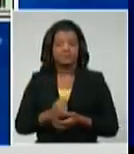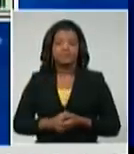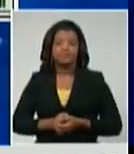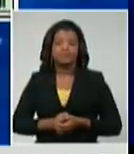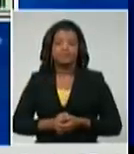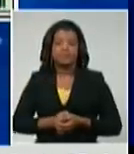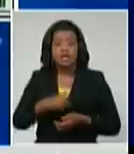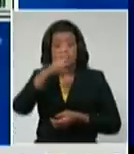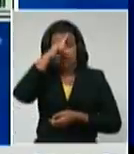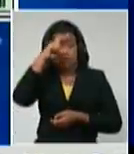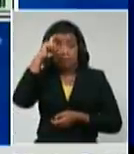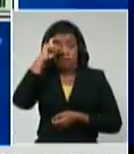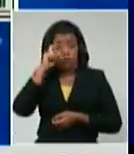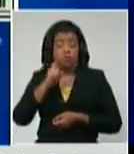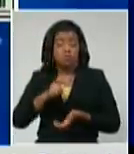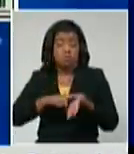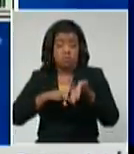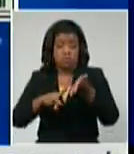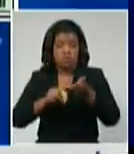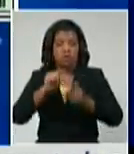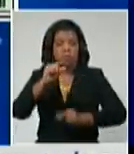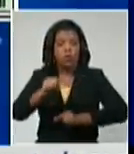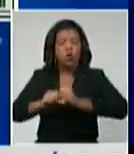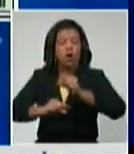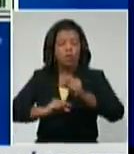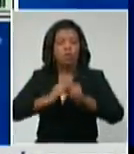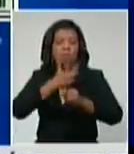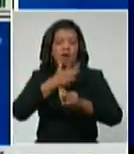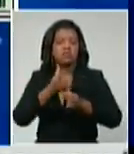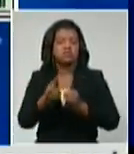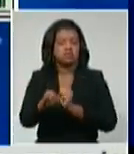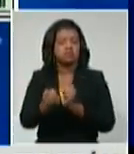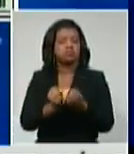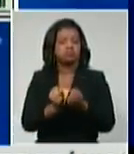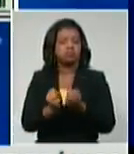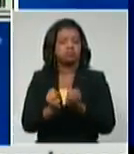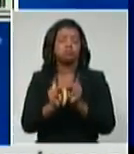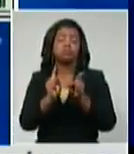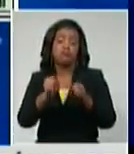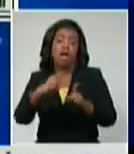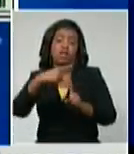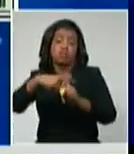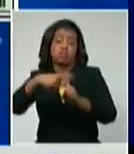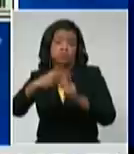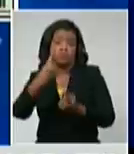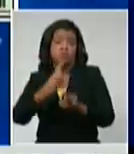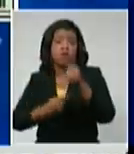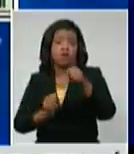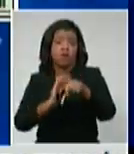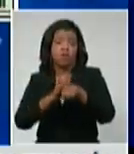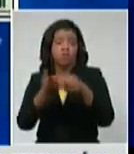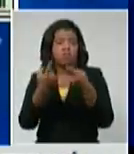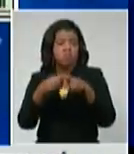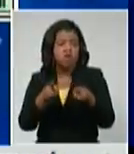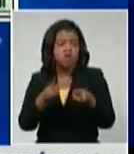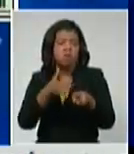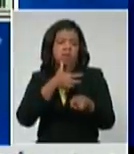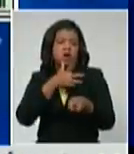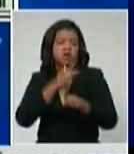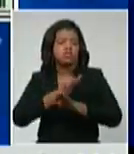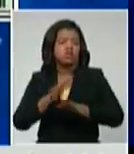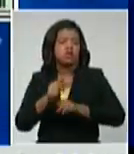al control. Tiene todavía casos, como nos puede ocurrir en determinados momentos, pero que va al